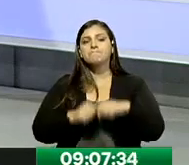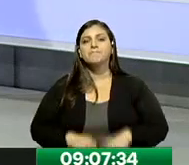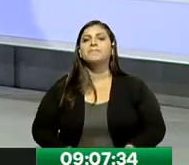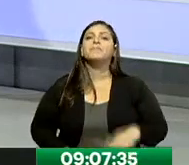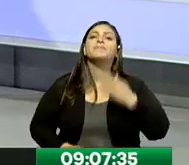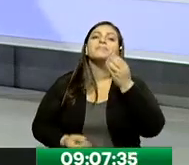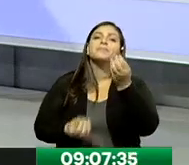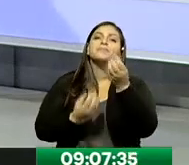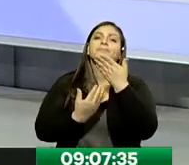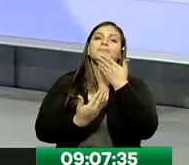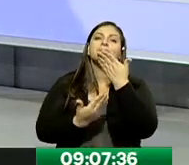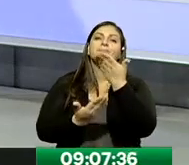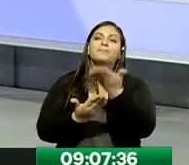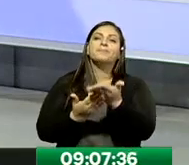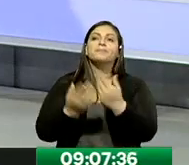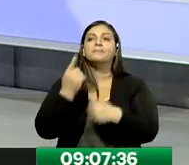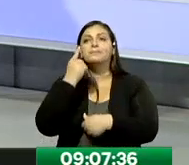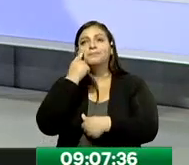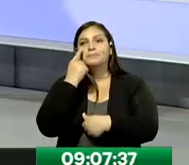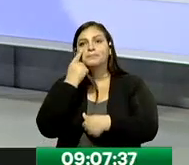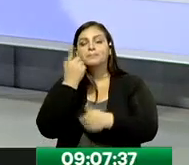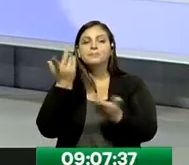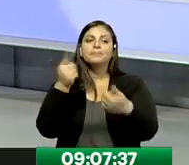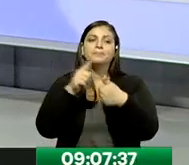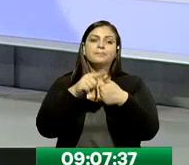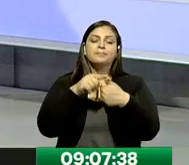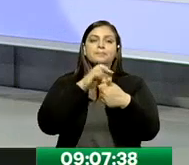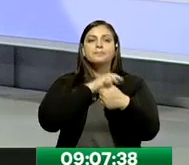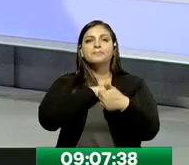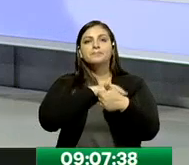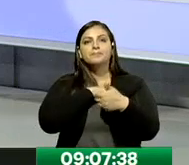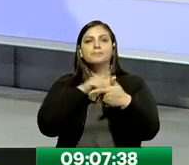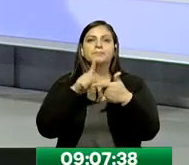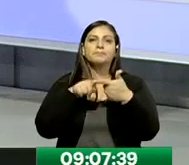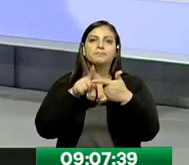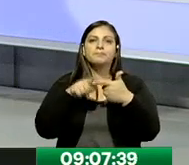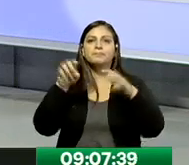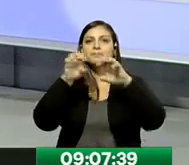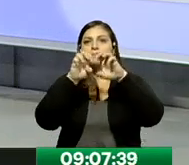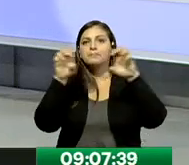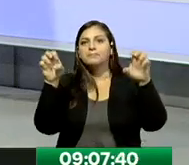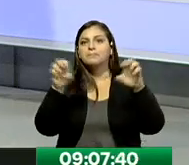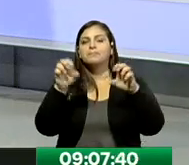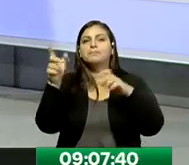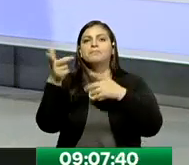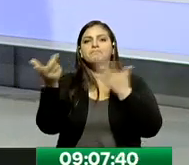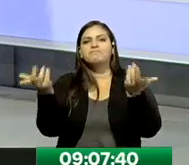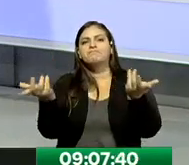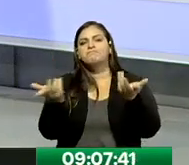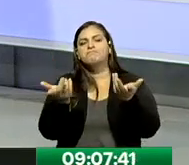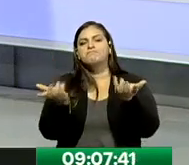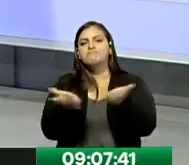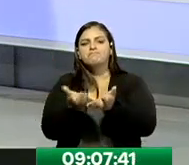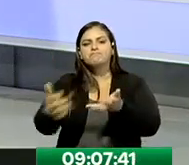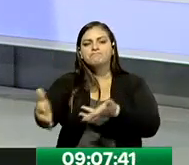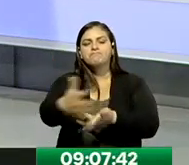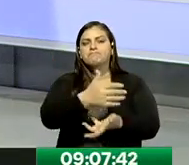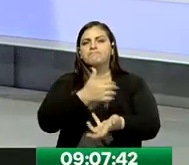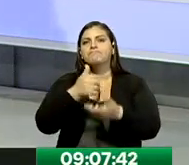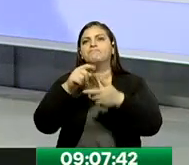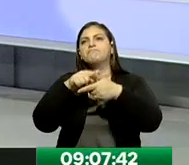Esperemos respuestas tanto de Puerto Limpio como del municipio en lo que tiene que ver con la calle. Gracias. Ahora desde estudio les